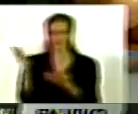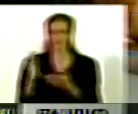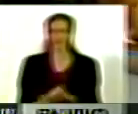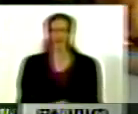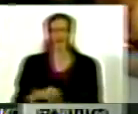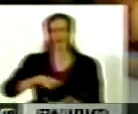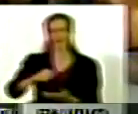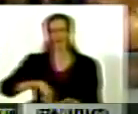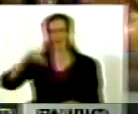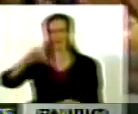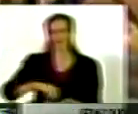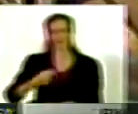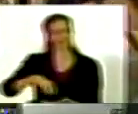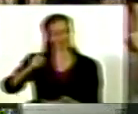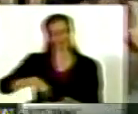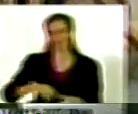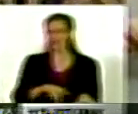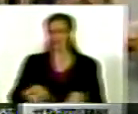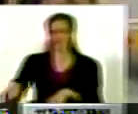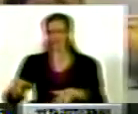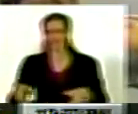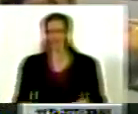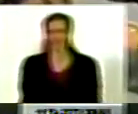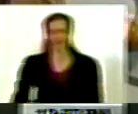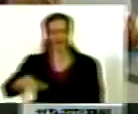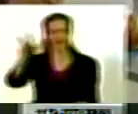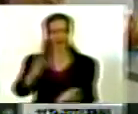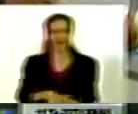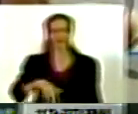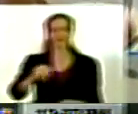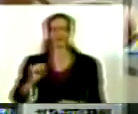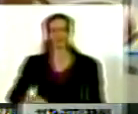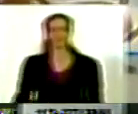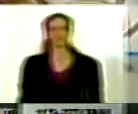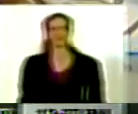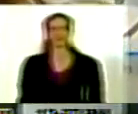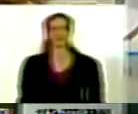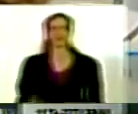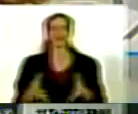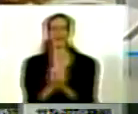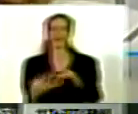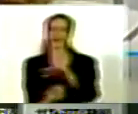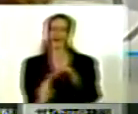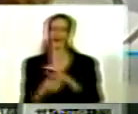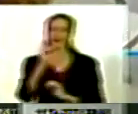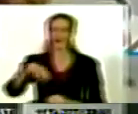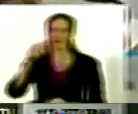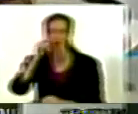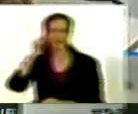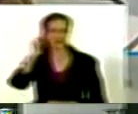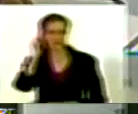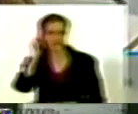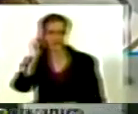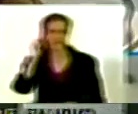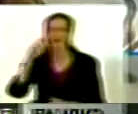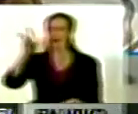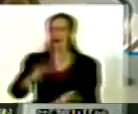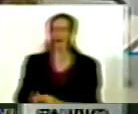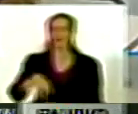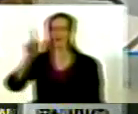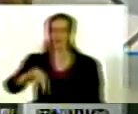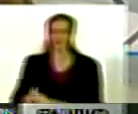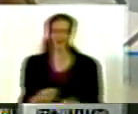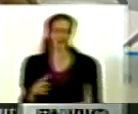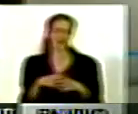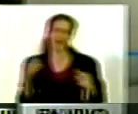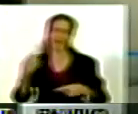Firma salsera, mira, Rucutu. Aprobado, muchachos. Movimiento de recreadores, recreadoras. Aprobado